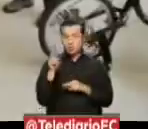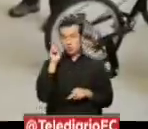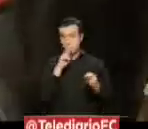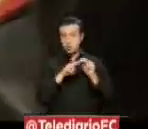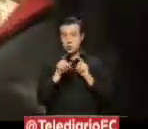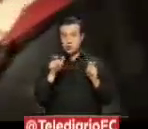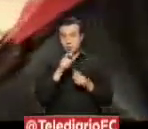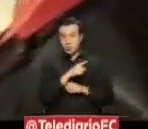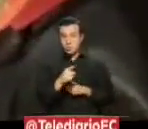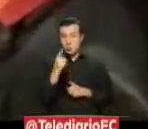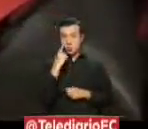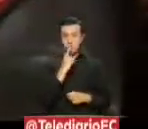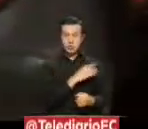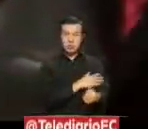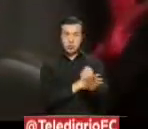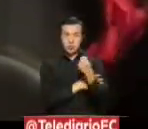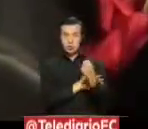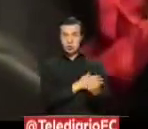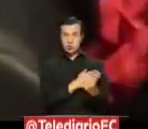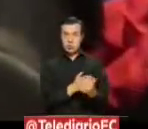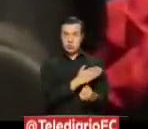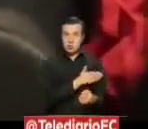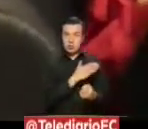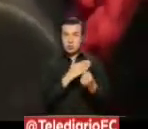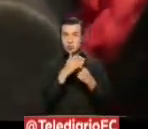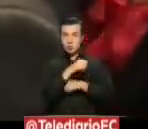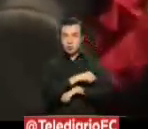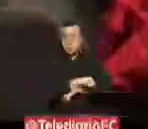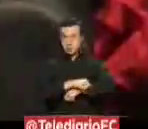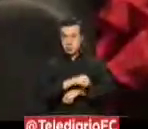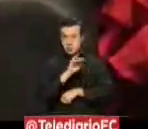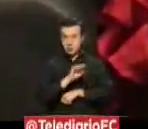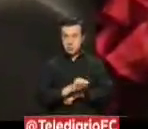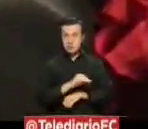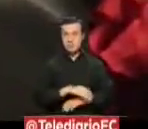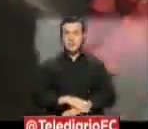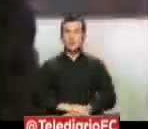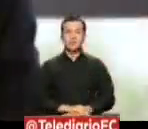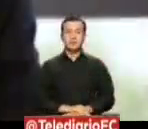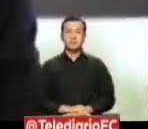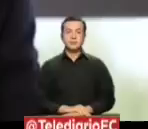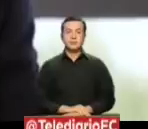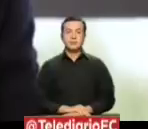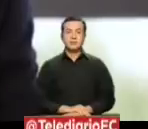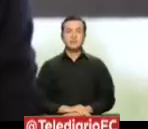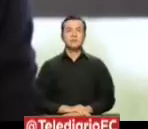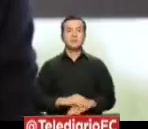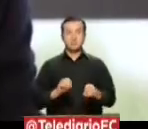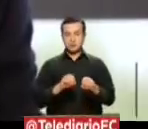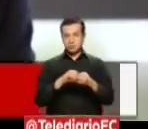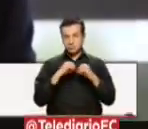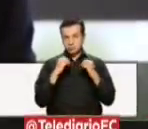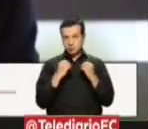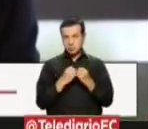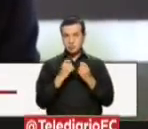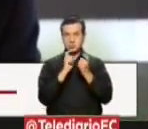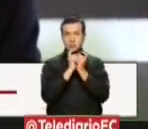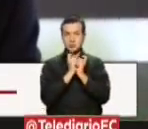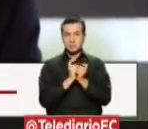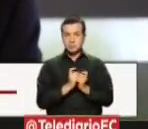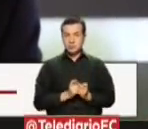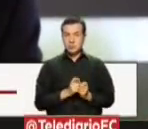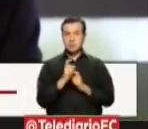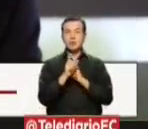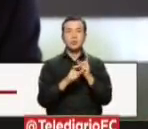el comportamiento de los músculos antes y después de una operación. Porque son realmente las organizaciones las que producen los cambios.